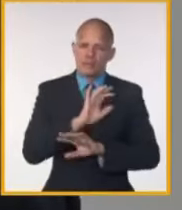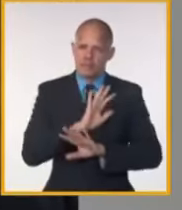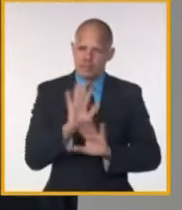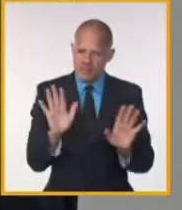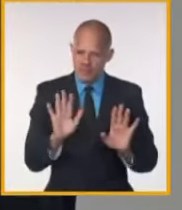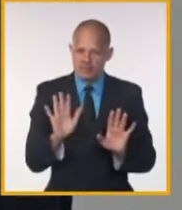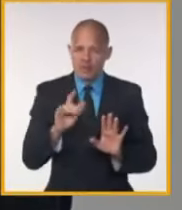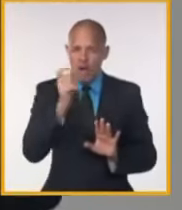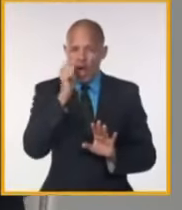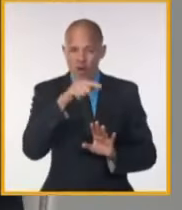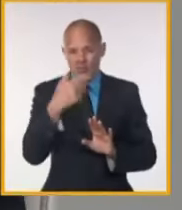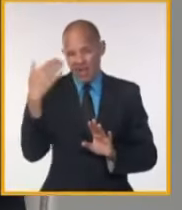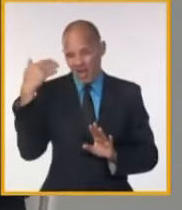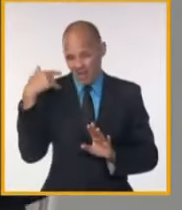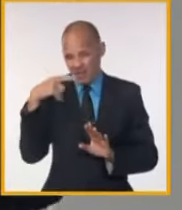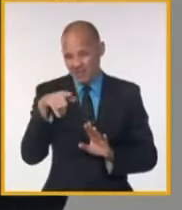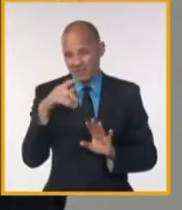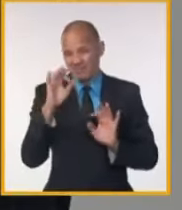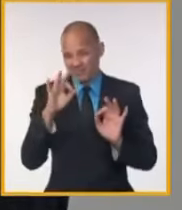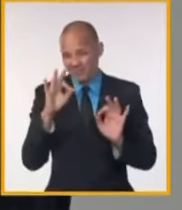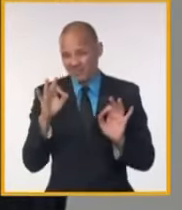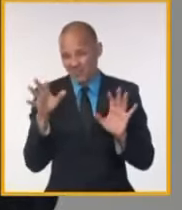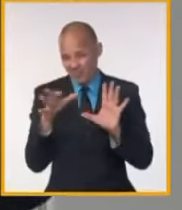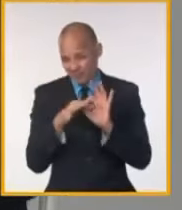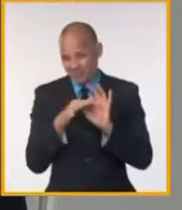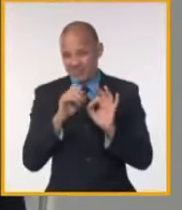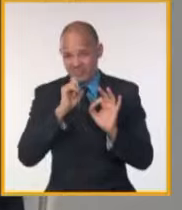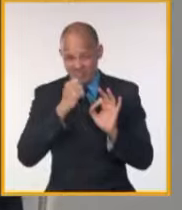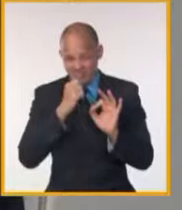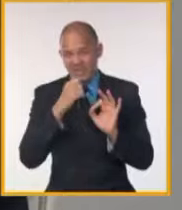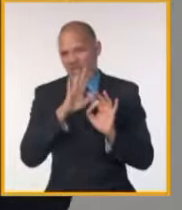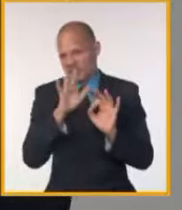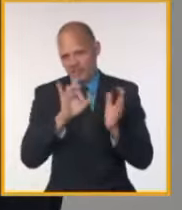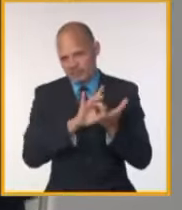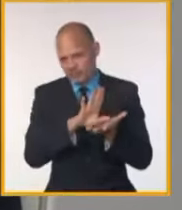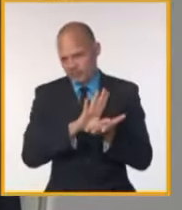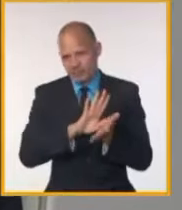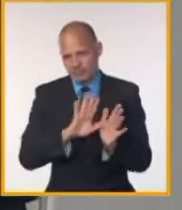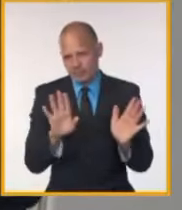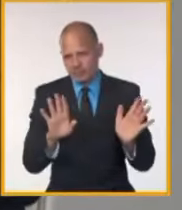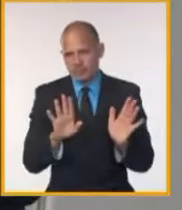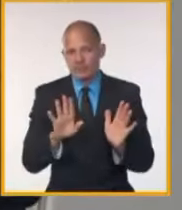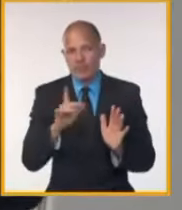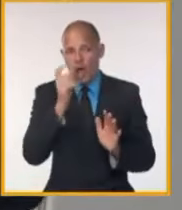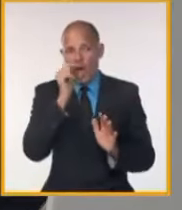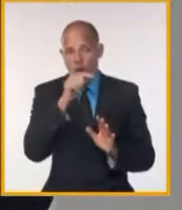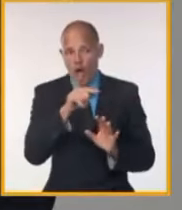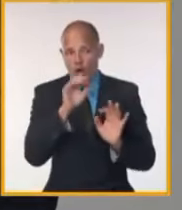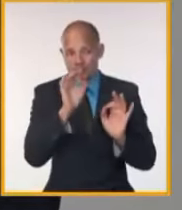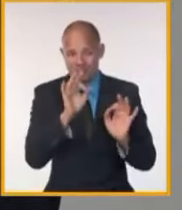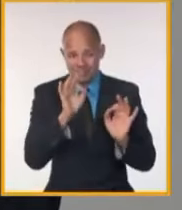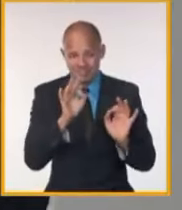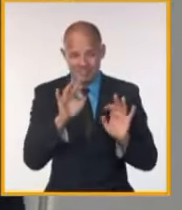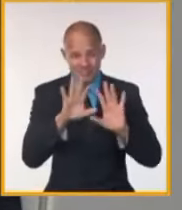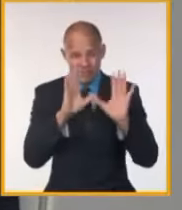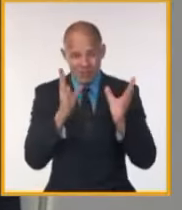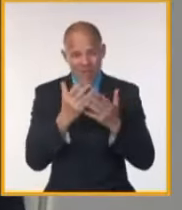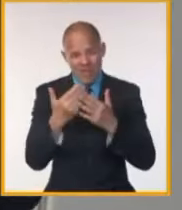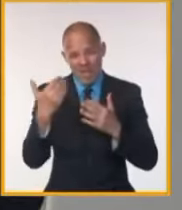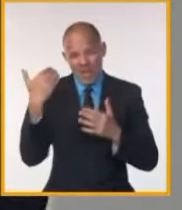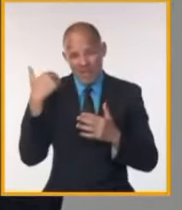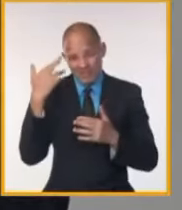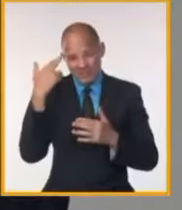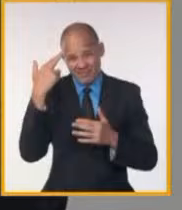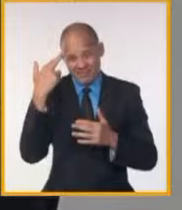del Cha que ya estaba considerado hasta en ese momento se había consolidado como el gendarme recuérdate que todo el mundo el